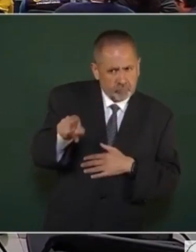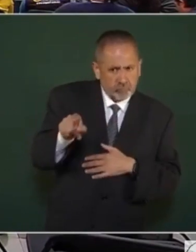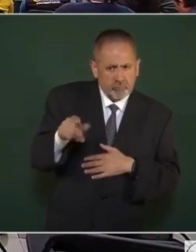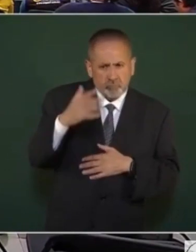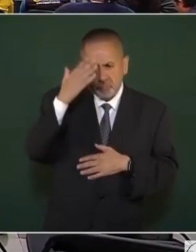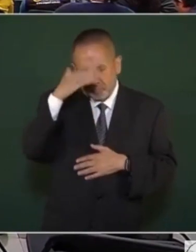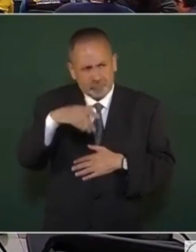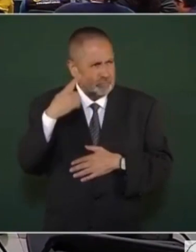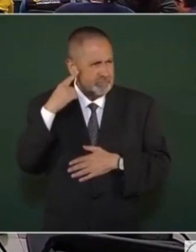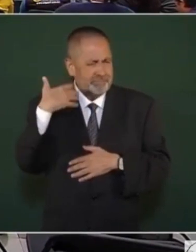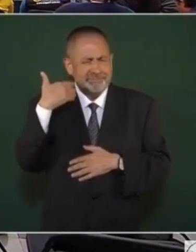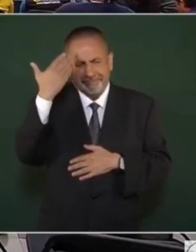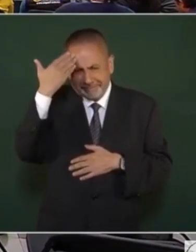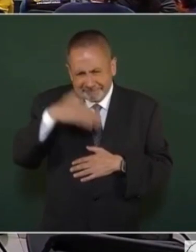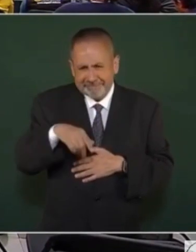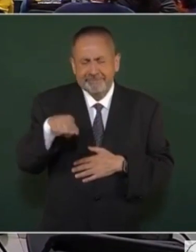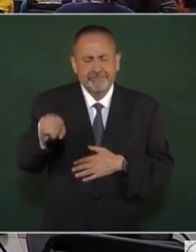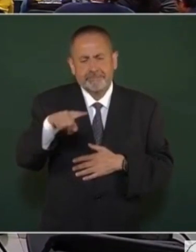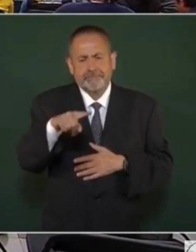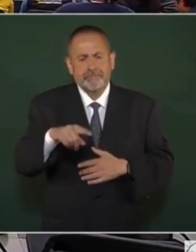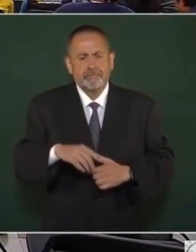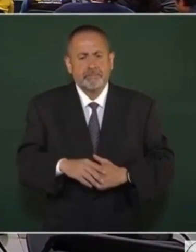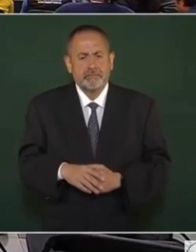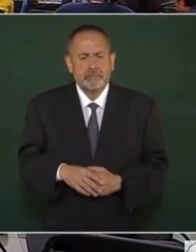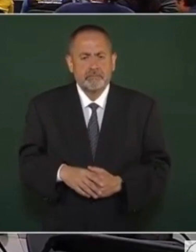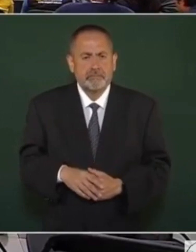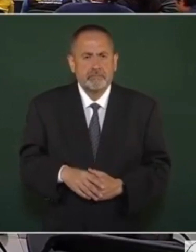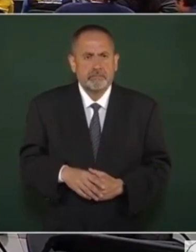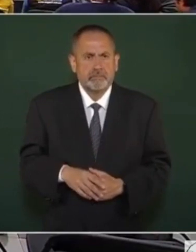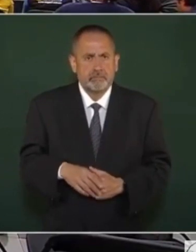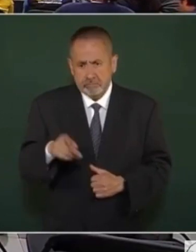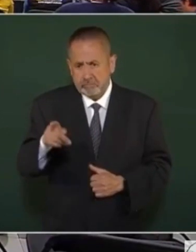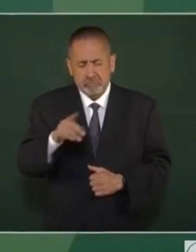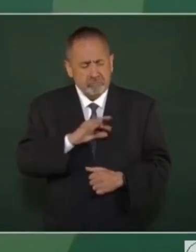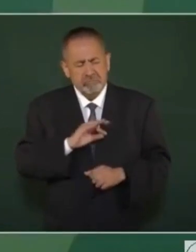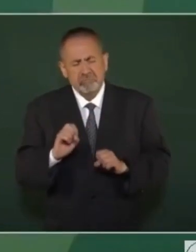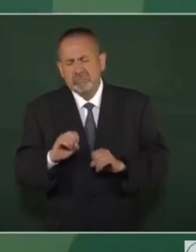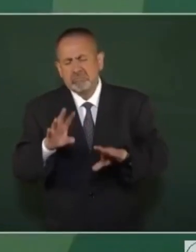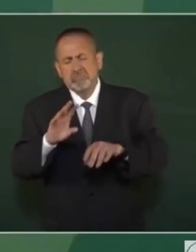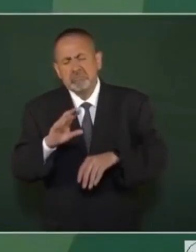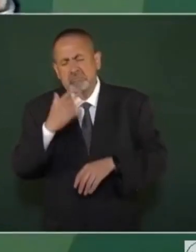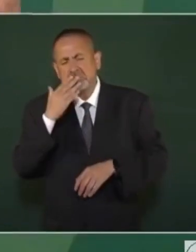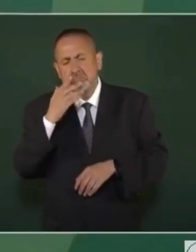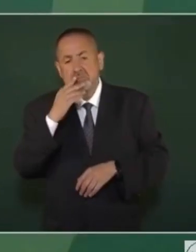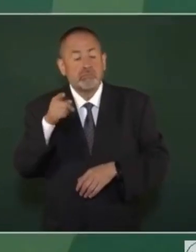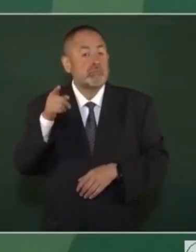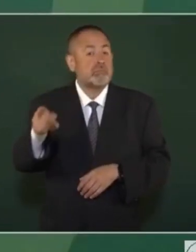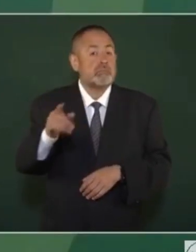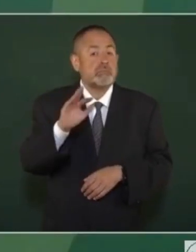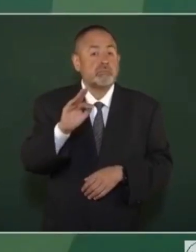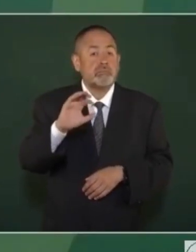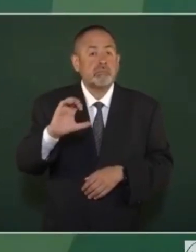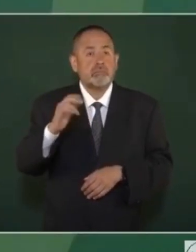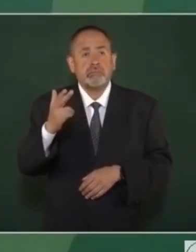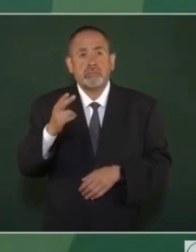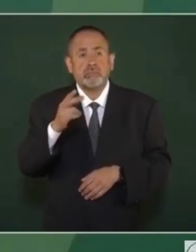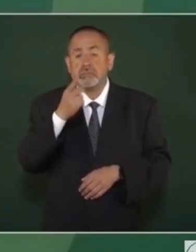sabes de esto, ¿sí?, y lo permites. Y él contesta,